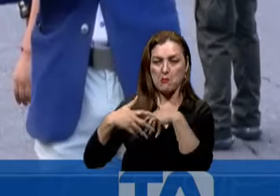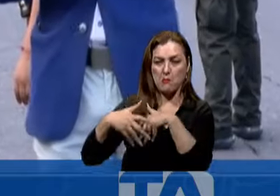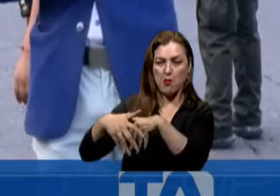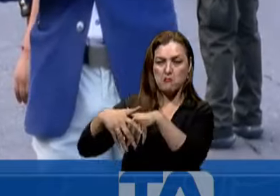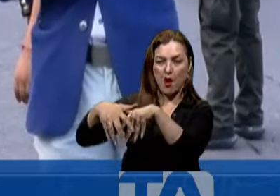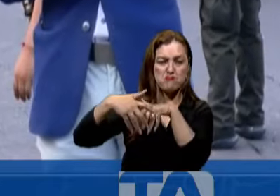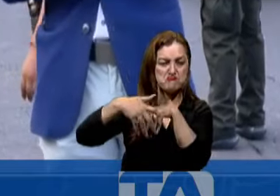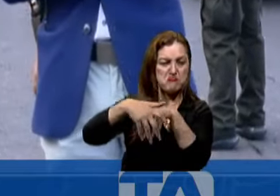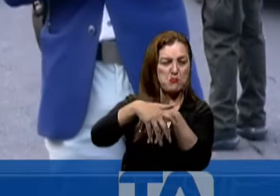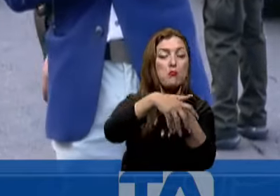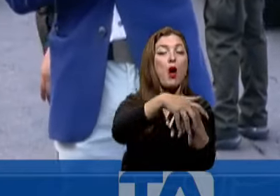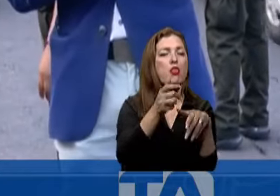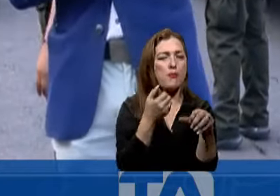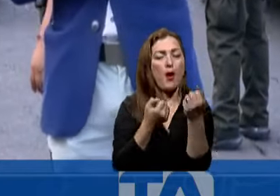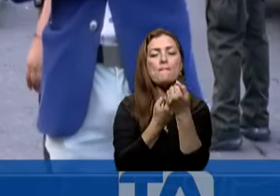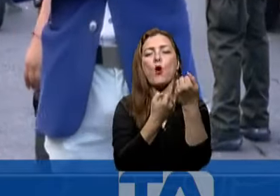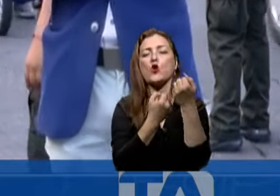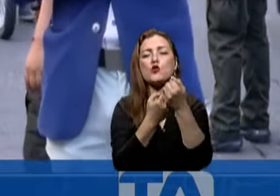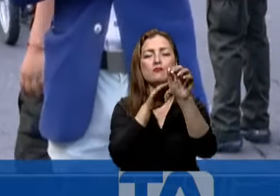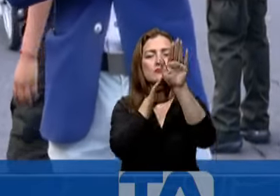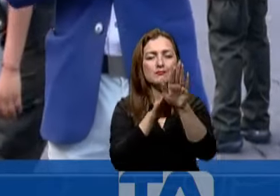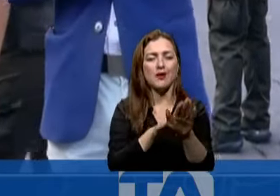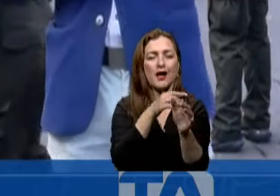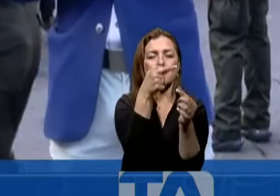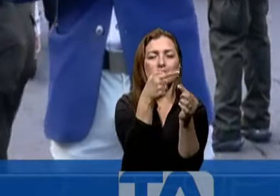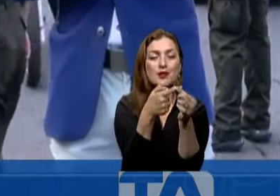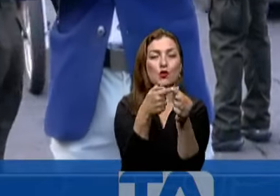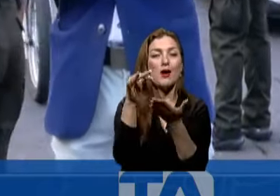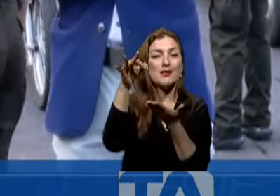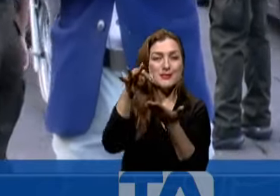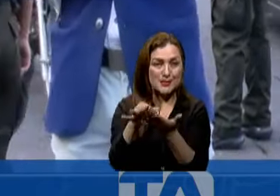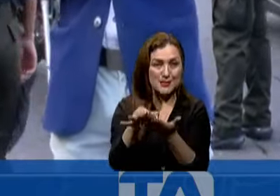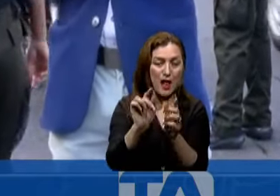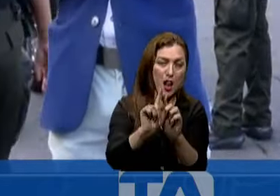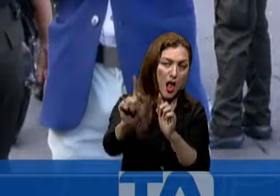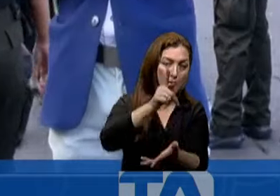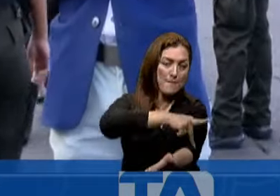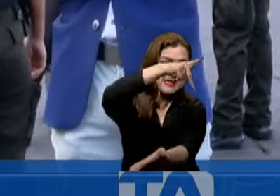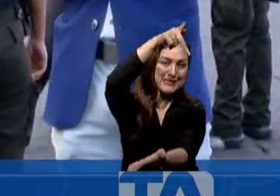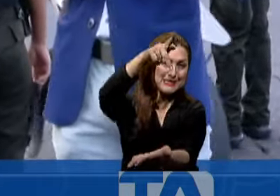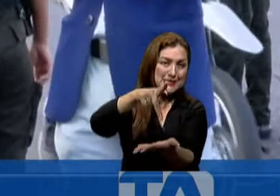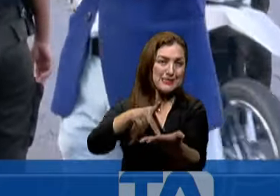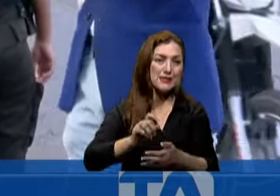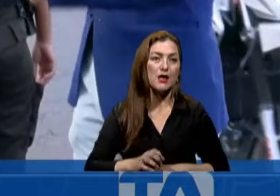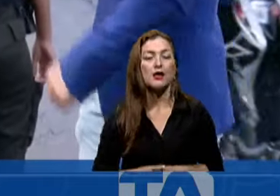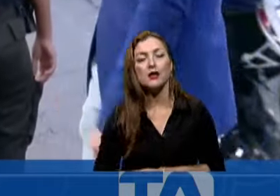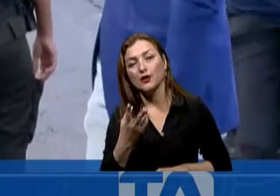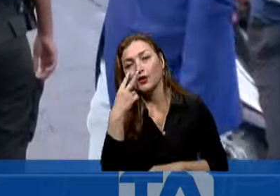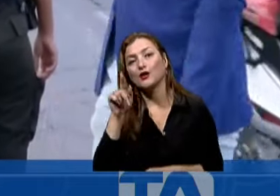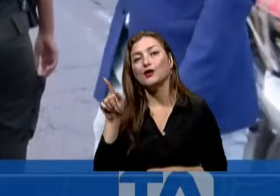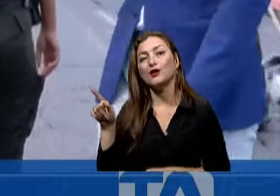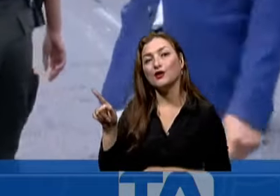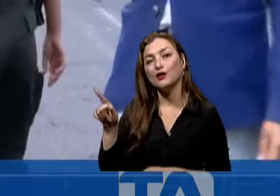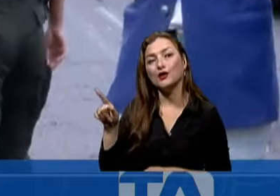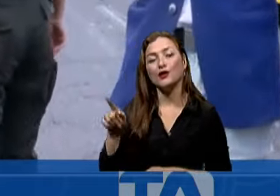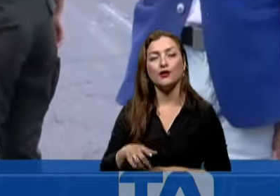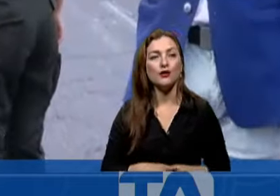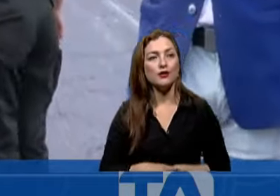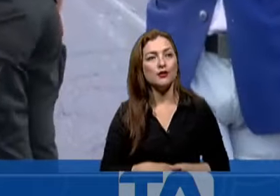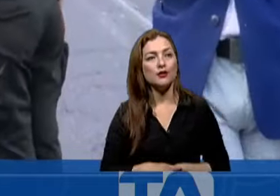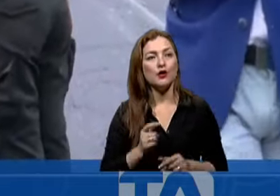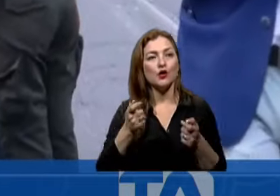de la capital, y no solamente de la capital, sino también en cantones alejados de la provincia de Pichincha. Ahí podemos observar en estos